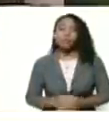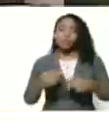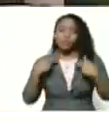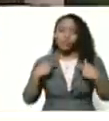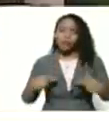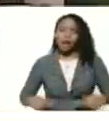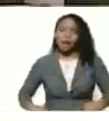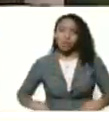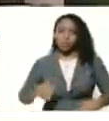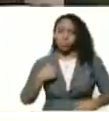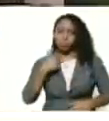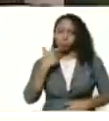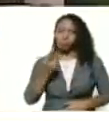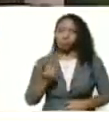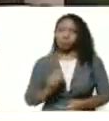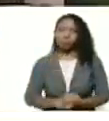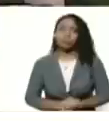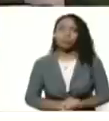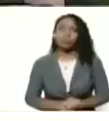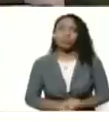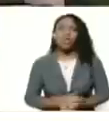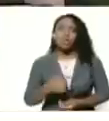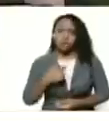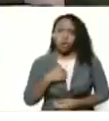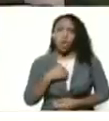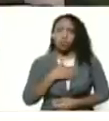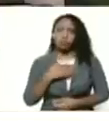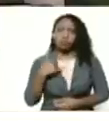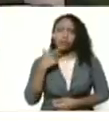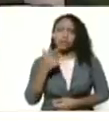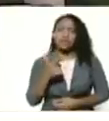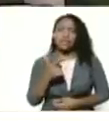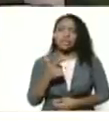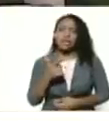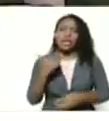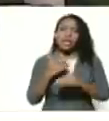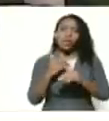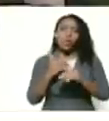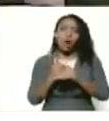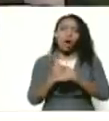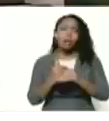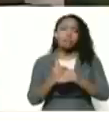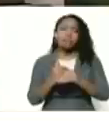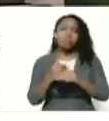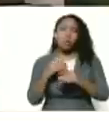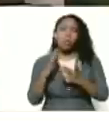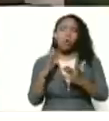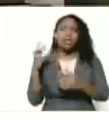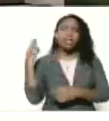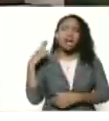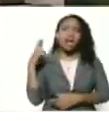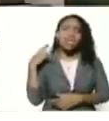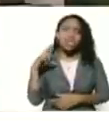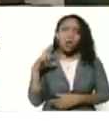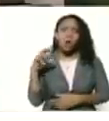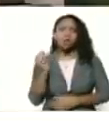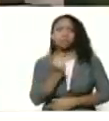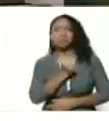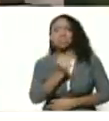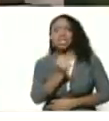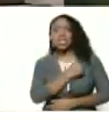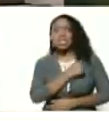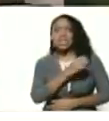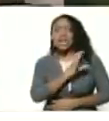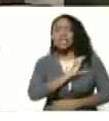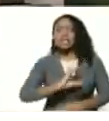humanos, diría yo. Me atrevería a decir cristianos, del compartir, de la